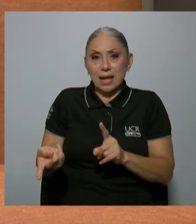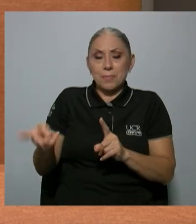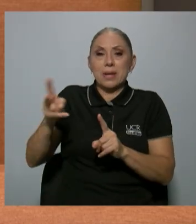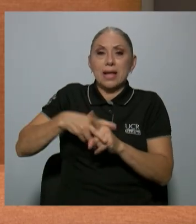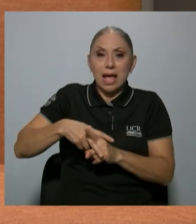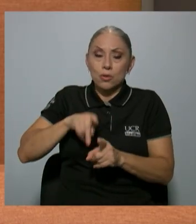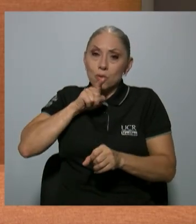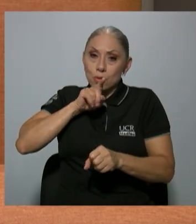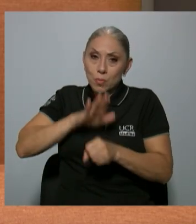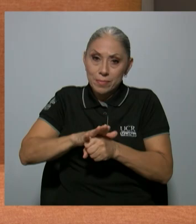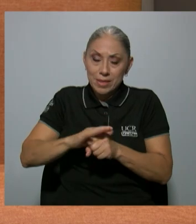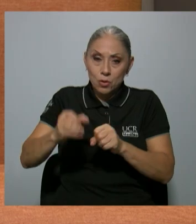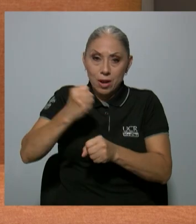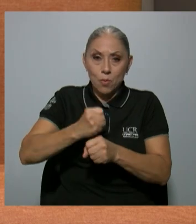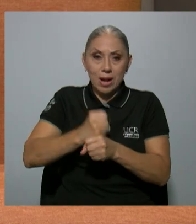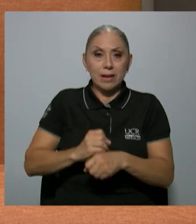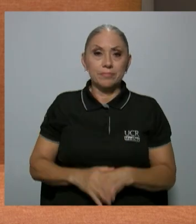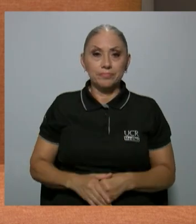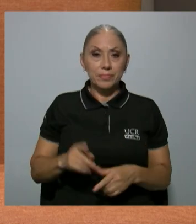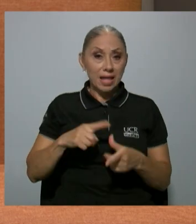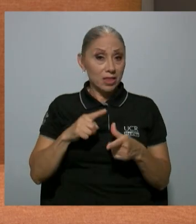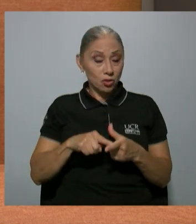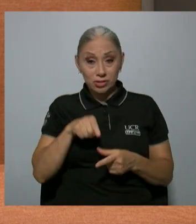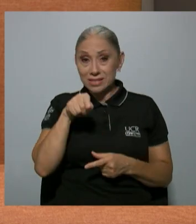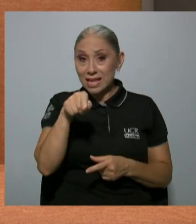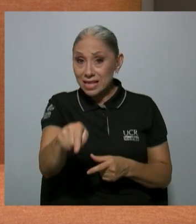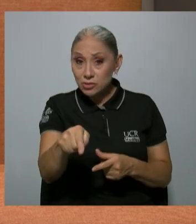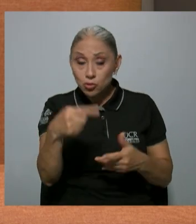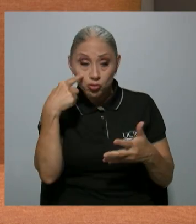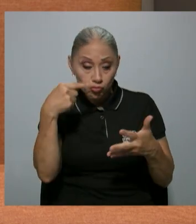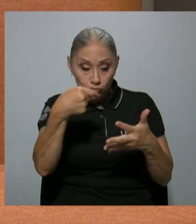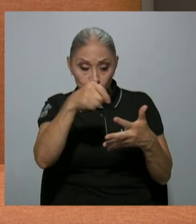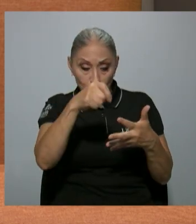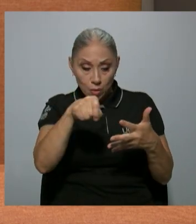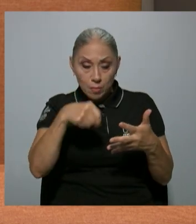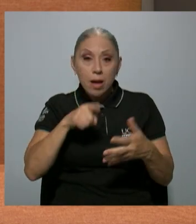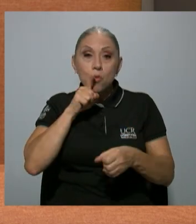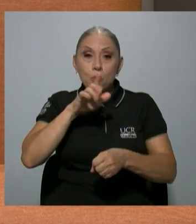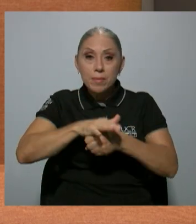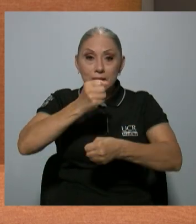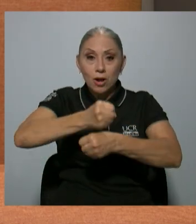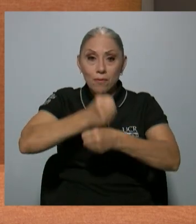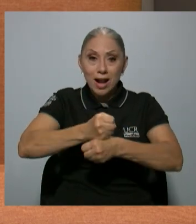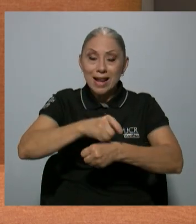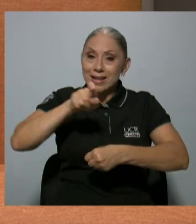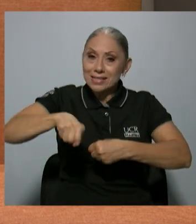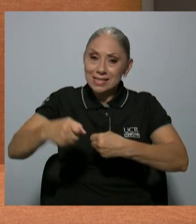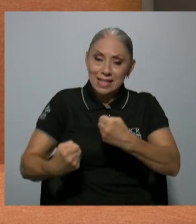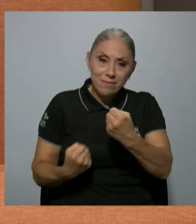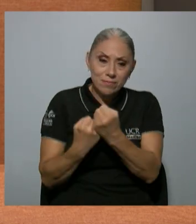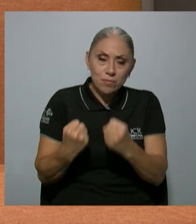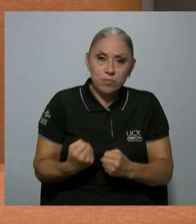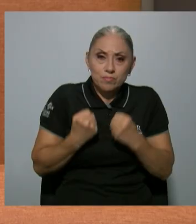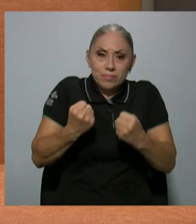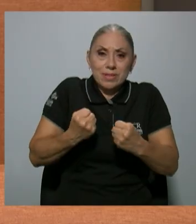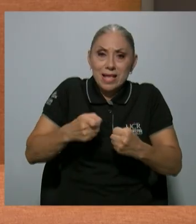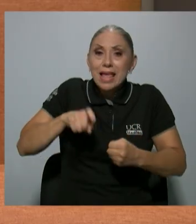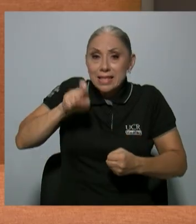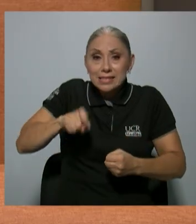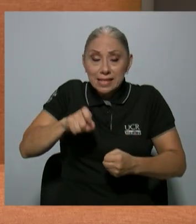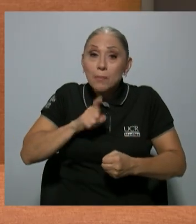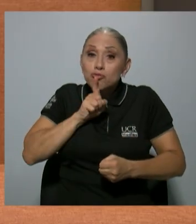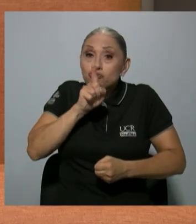cumplimiento de derecho laboral. Entonces, estos mecanismos necesitan ser fortalecidos, necesitamos que se cumplan, porque si bien existen en la legislación,